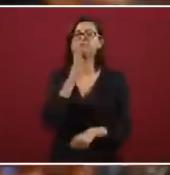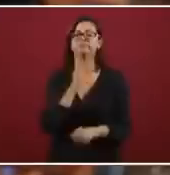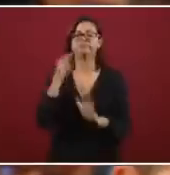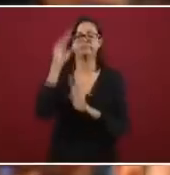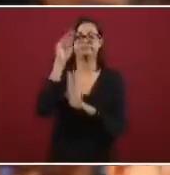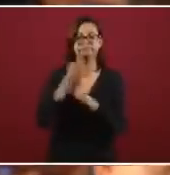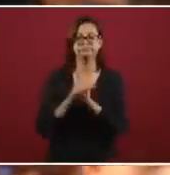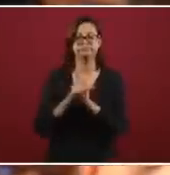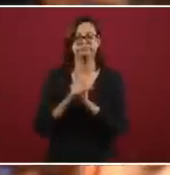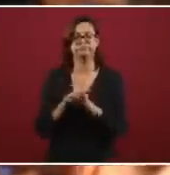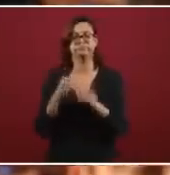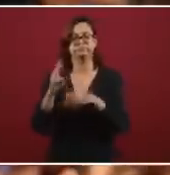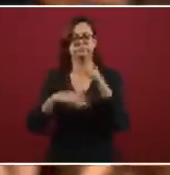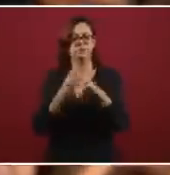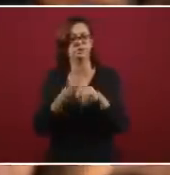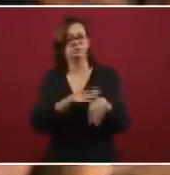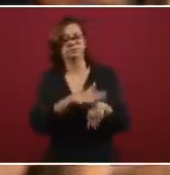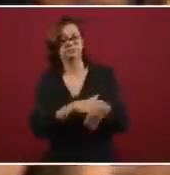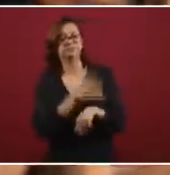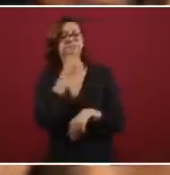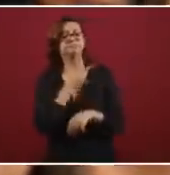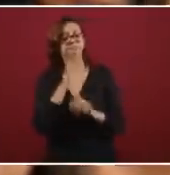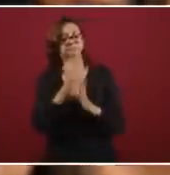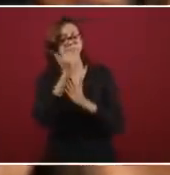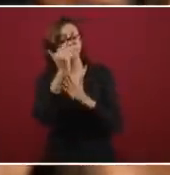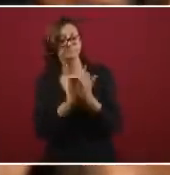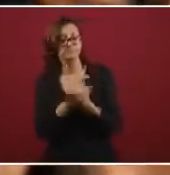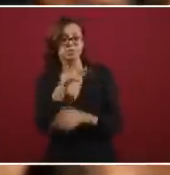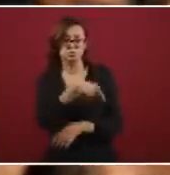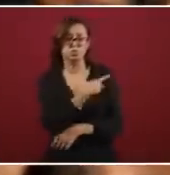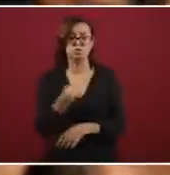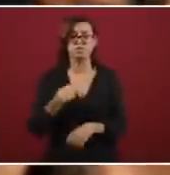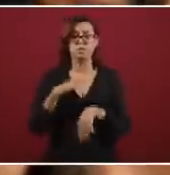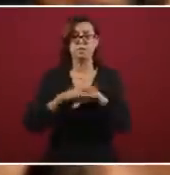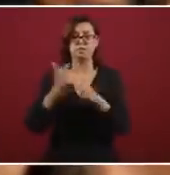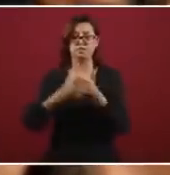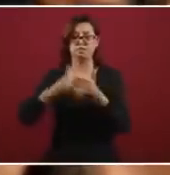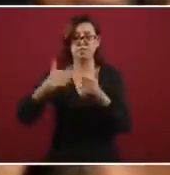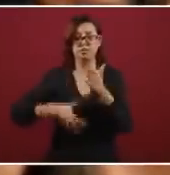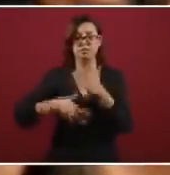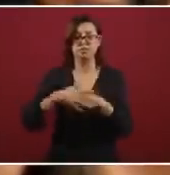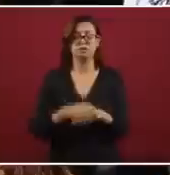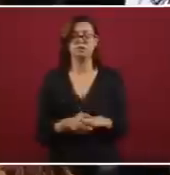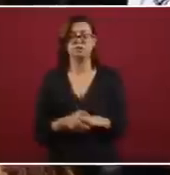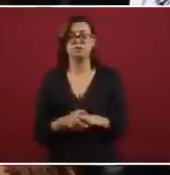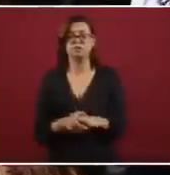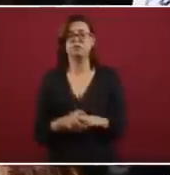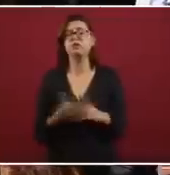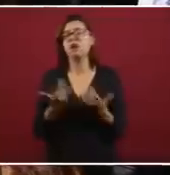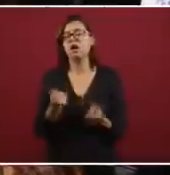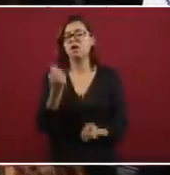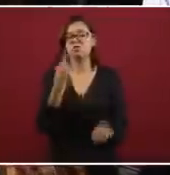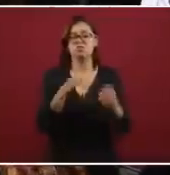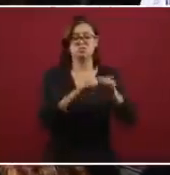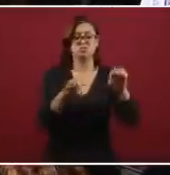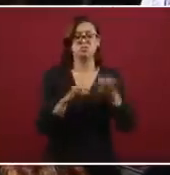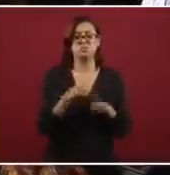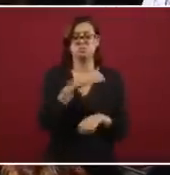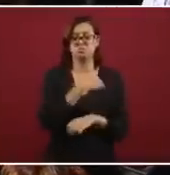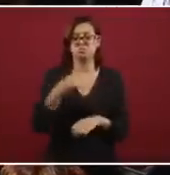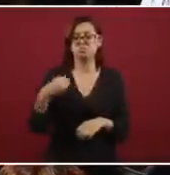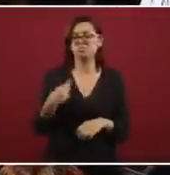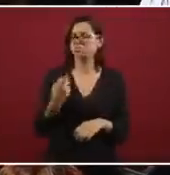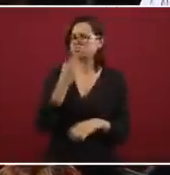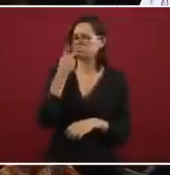y el mundo le dijo, bueno, está bajando el petróleo, tienes que bajarme los precios, sigo comprando a ti. Hubo miembros del gabinete de don José que le